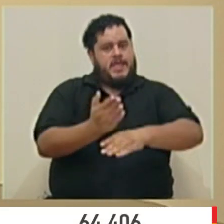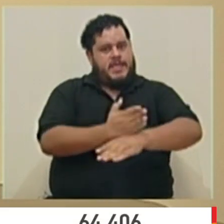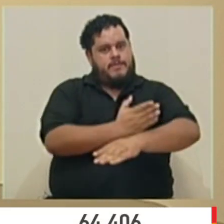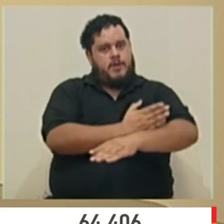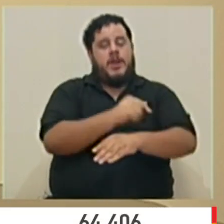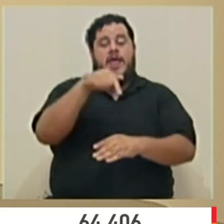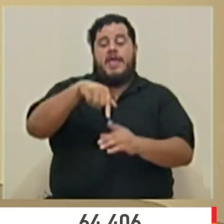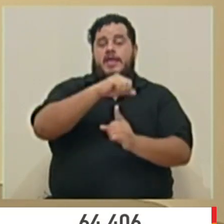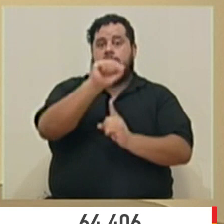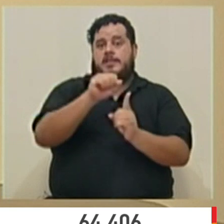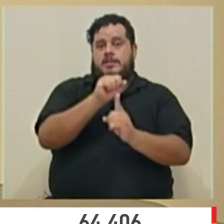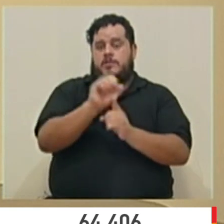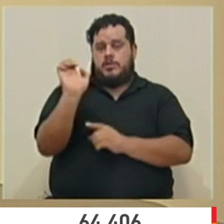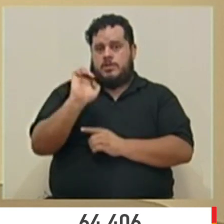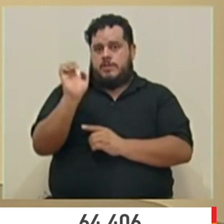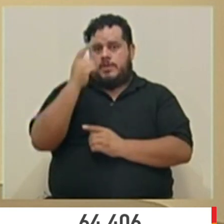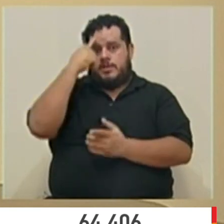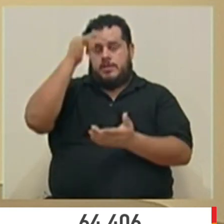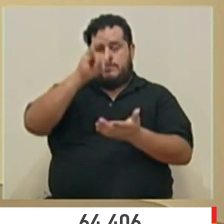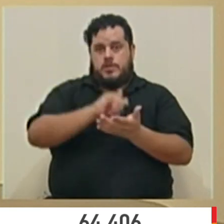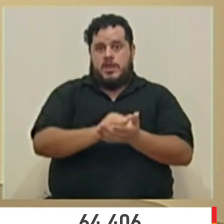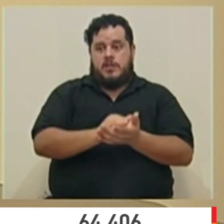situación de emergencia. Por eso,